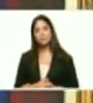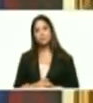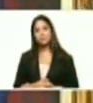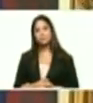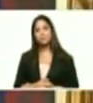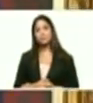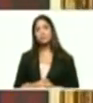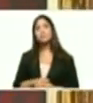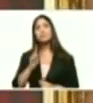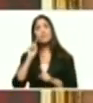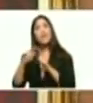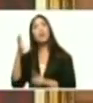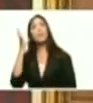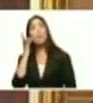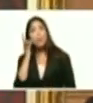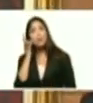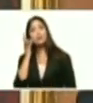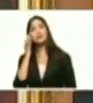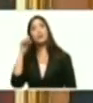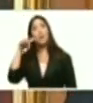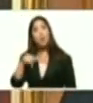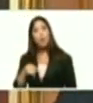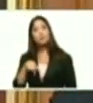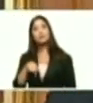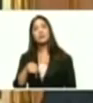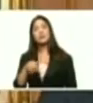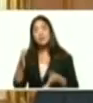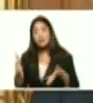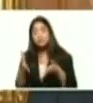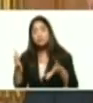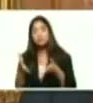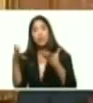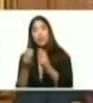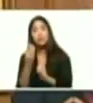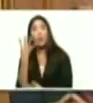hacia esa mujer, que está levantando, cuatro muchachos,